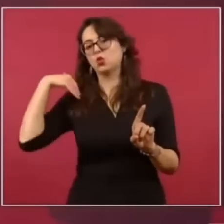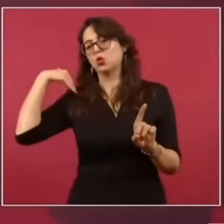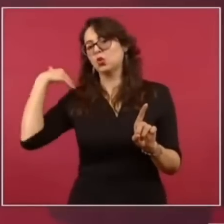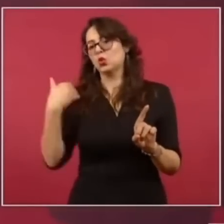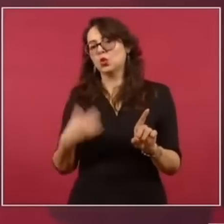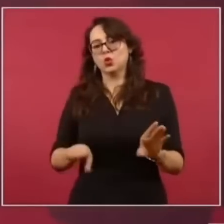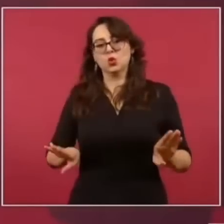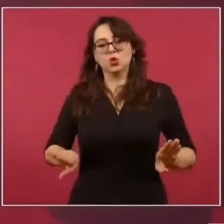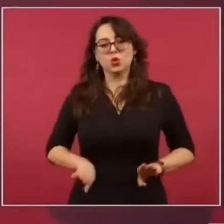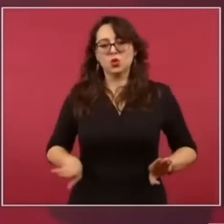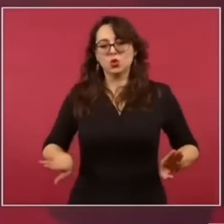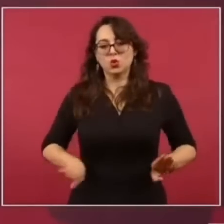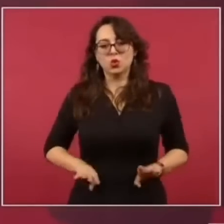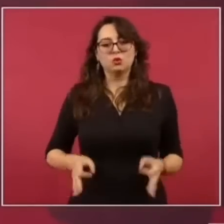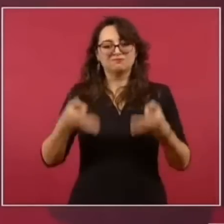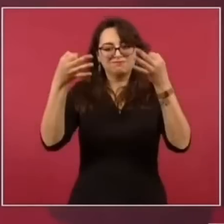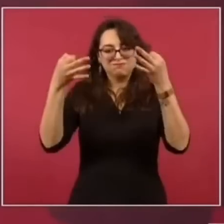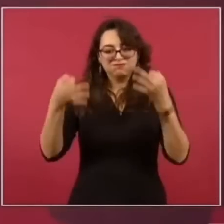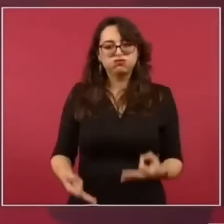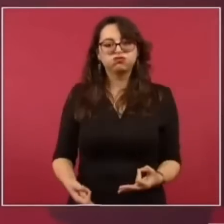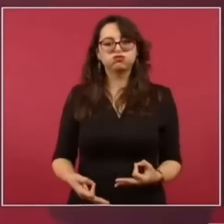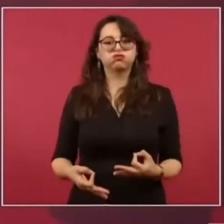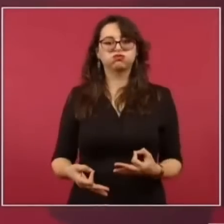recto, decente,